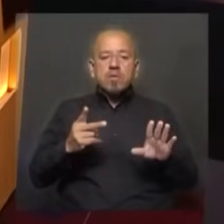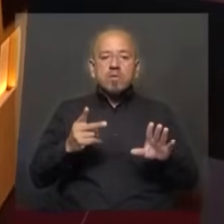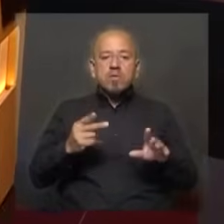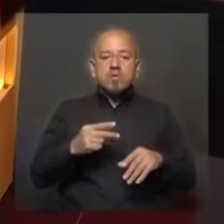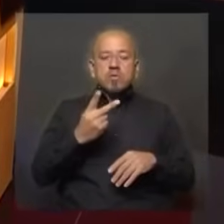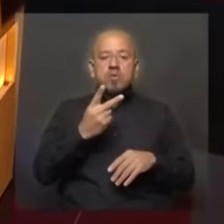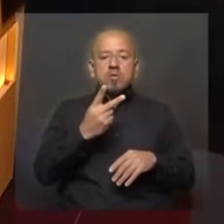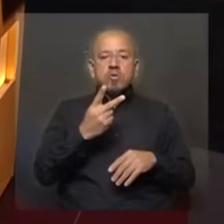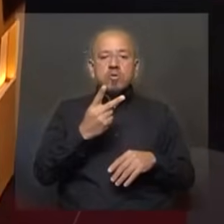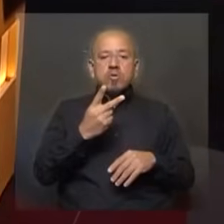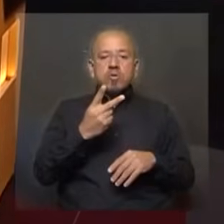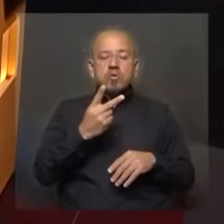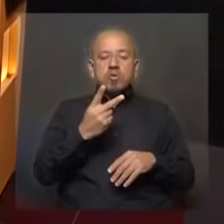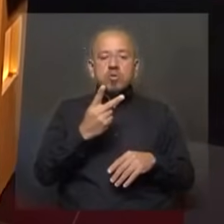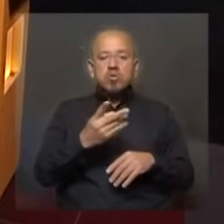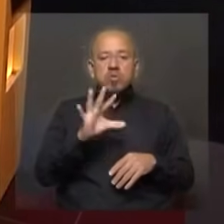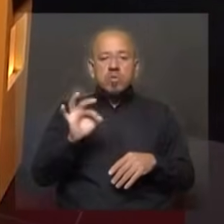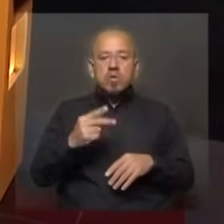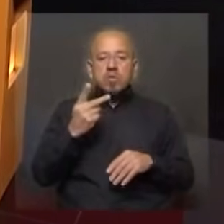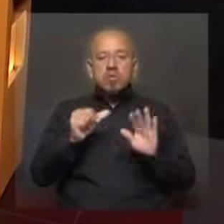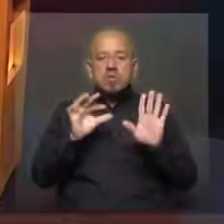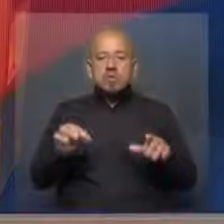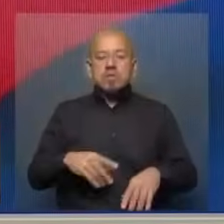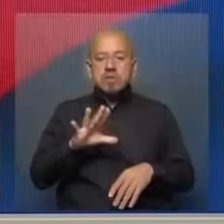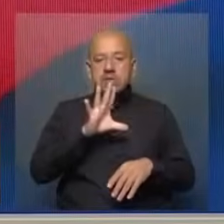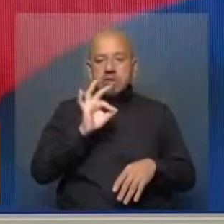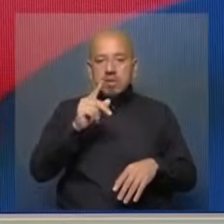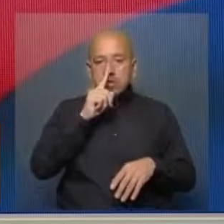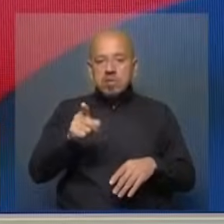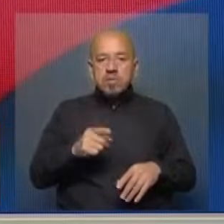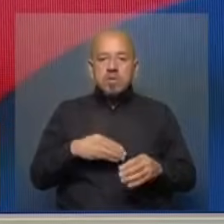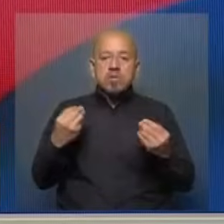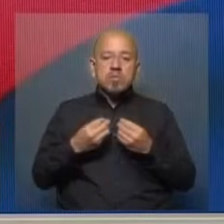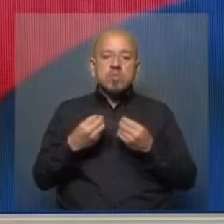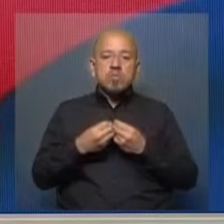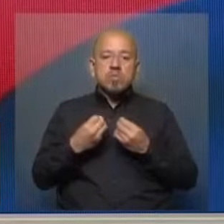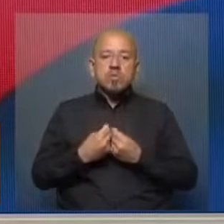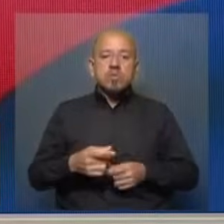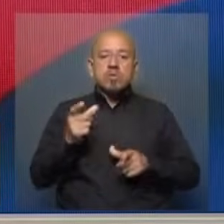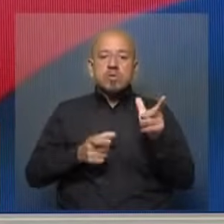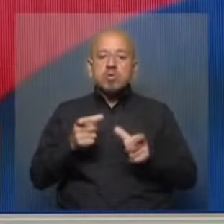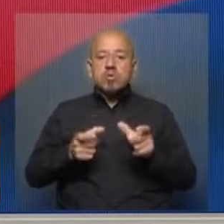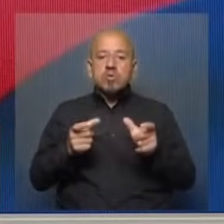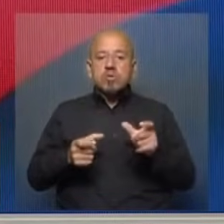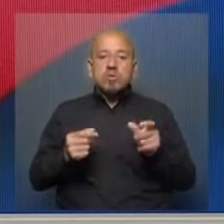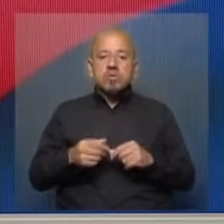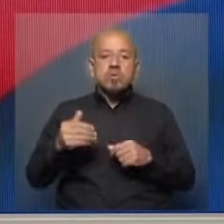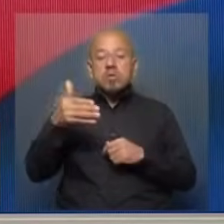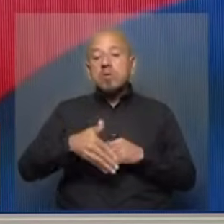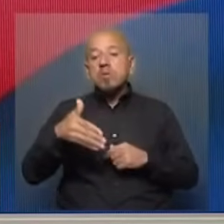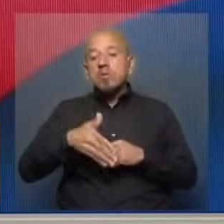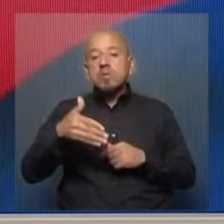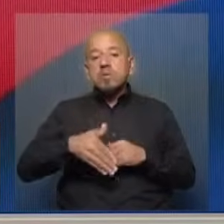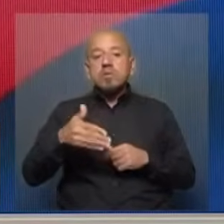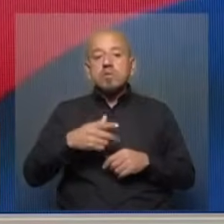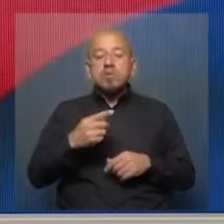092-250-260 ha tenido ya 500.000 solicitudes. Eso es mucha gente participando. Participando como parte de